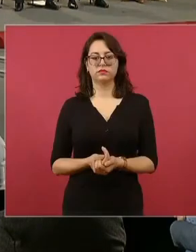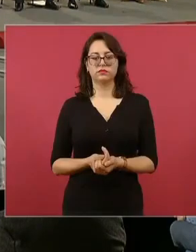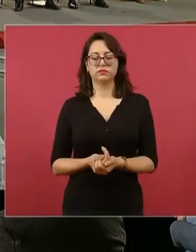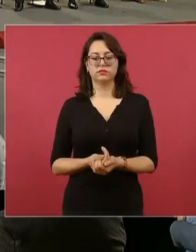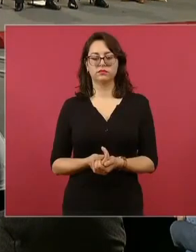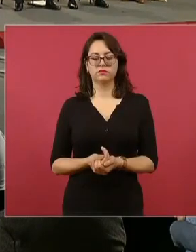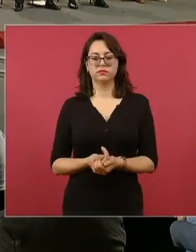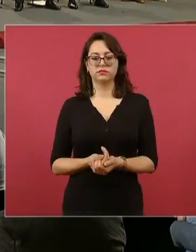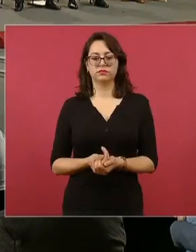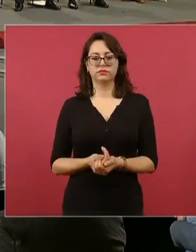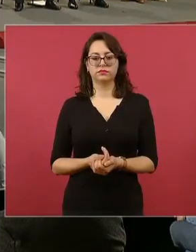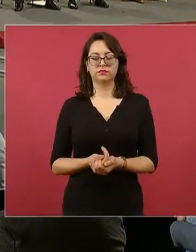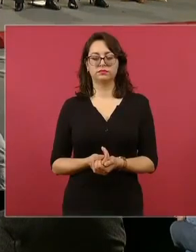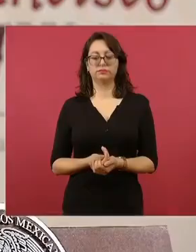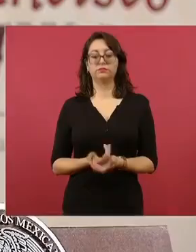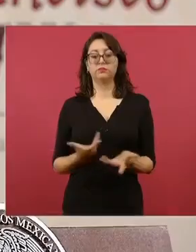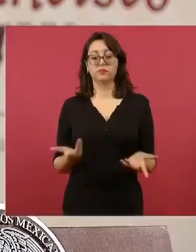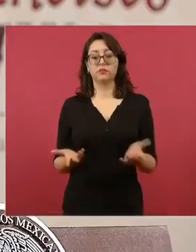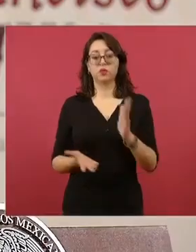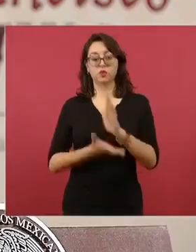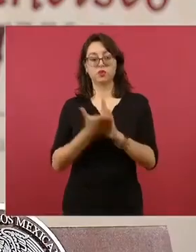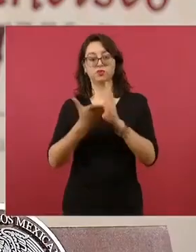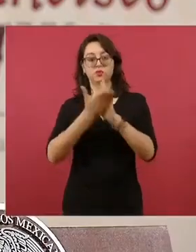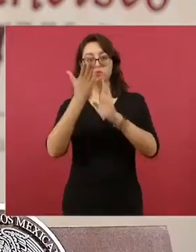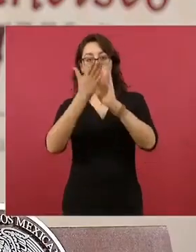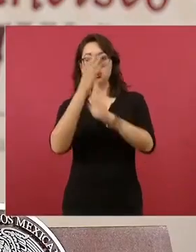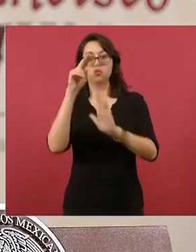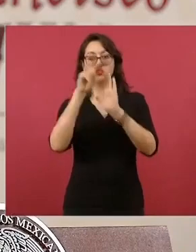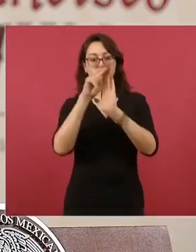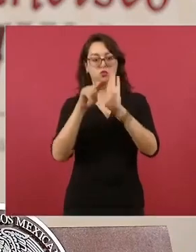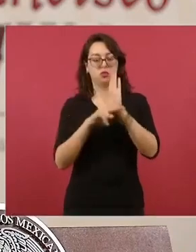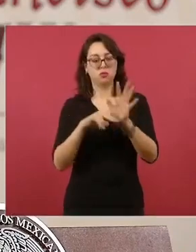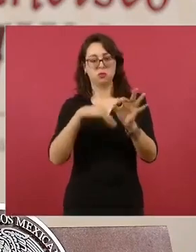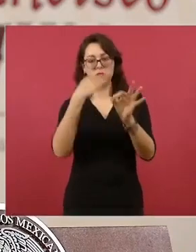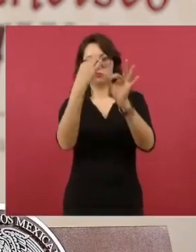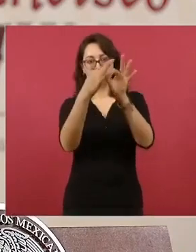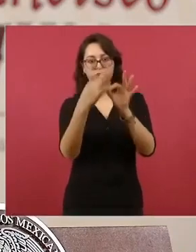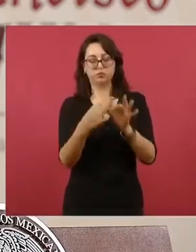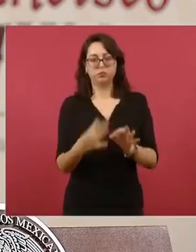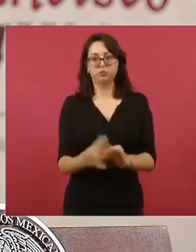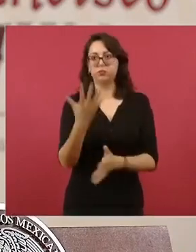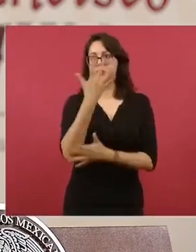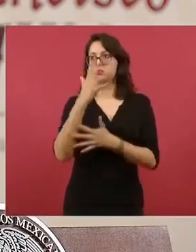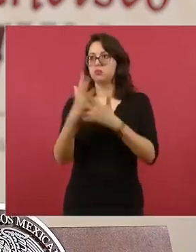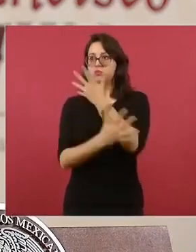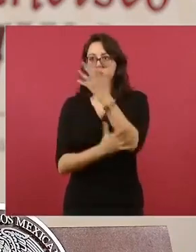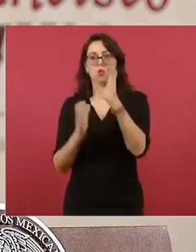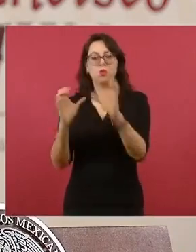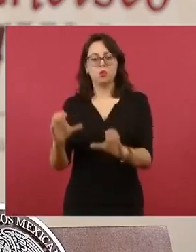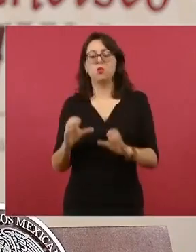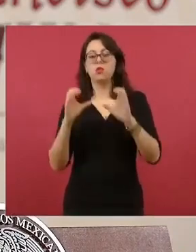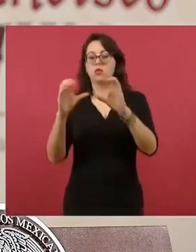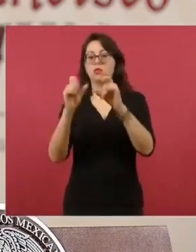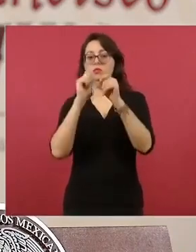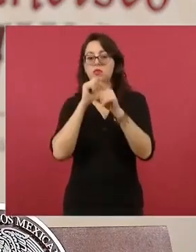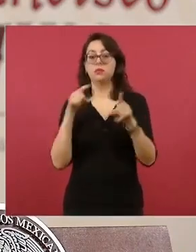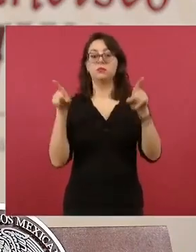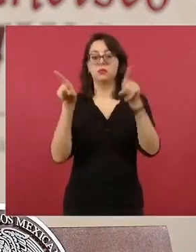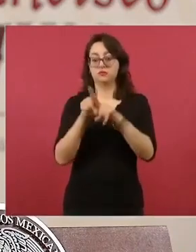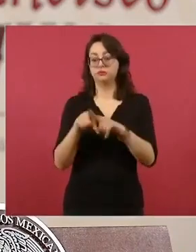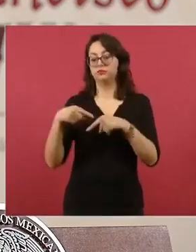la normativa vigente en materia de construcción y cuidado del medio ambiente. Su conclusión está programada para el 31 de diciembre del presente año.